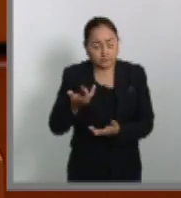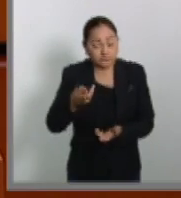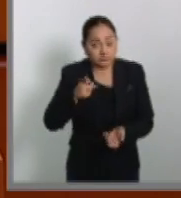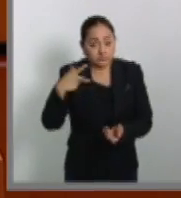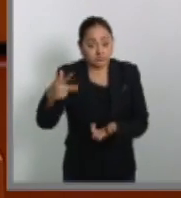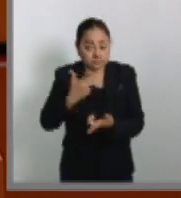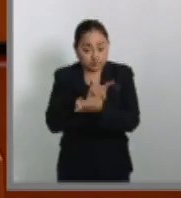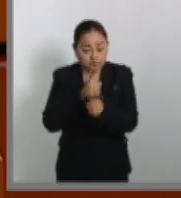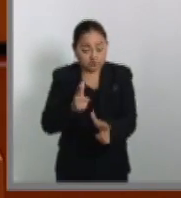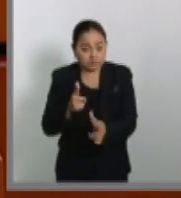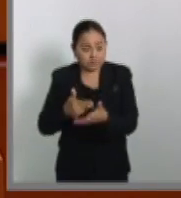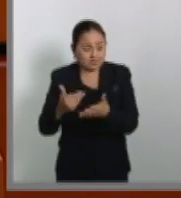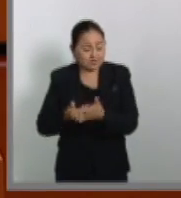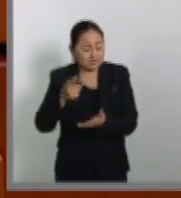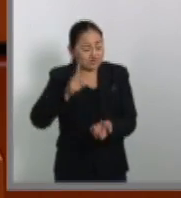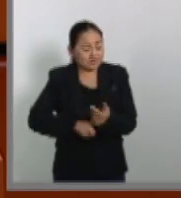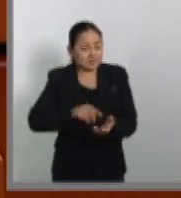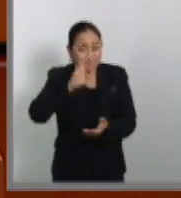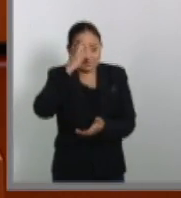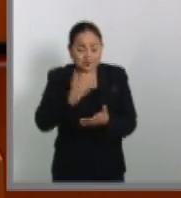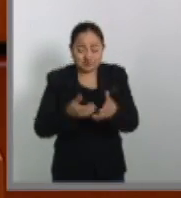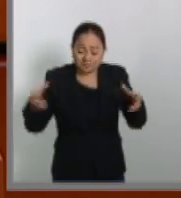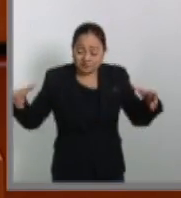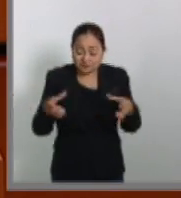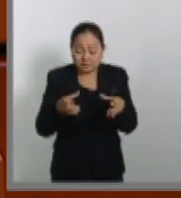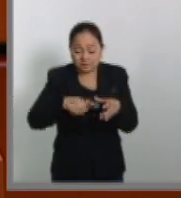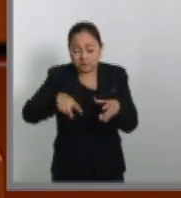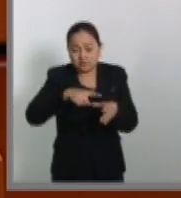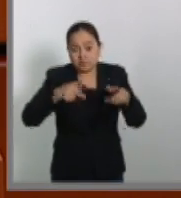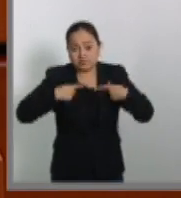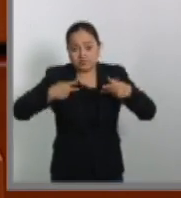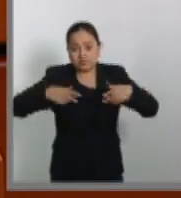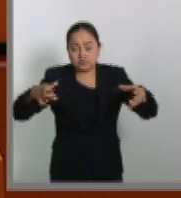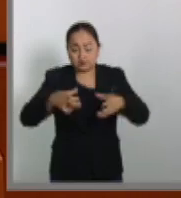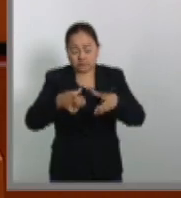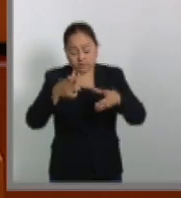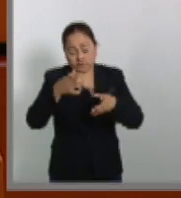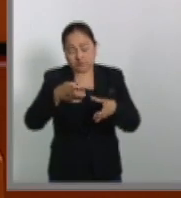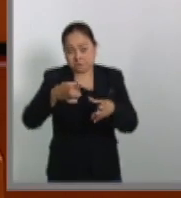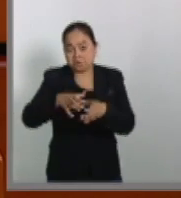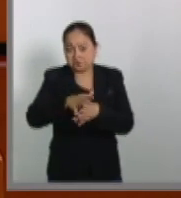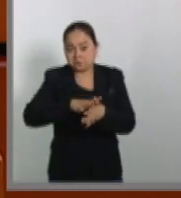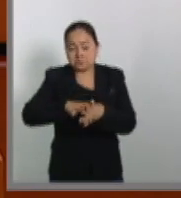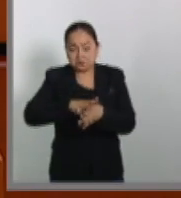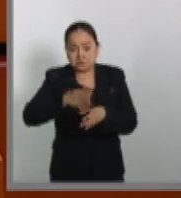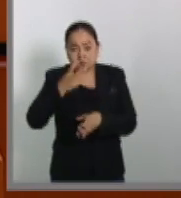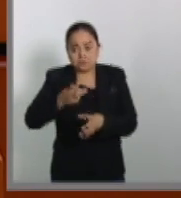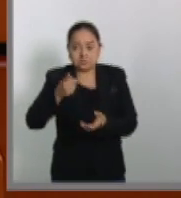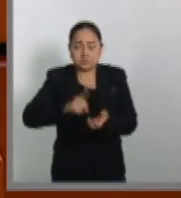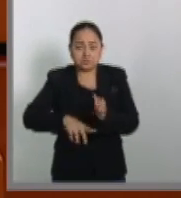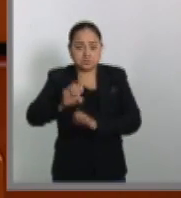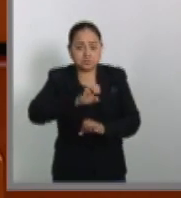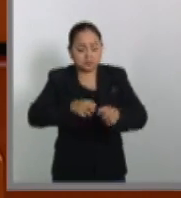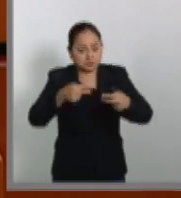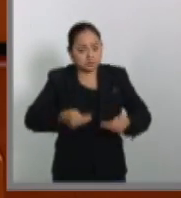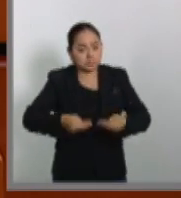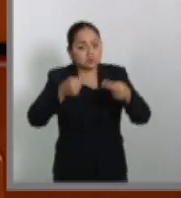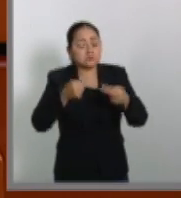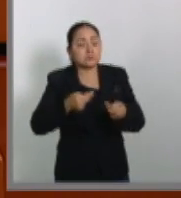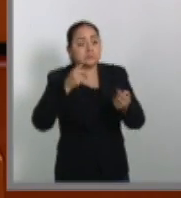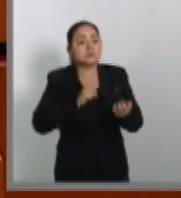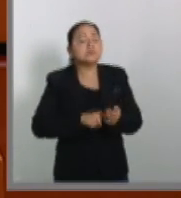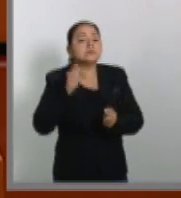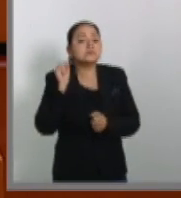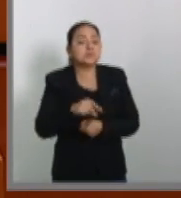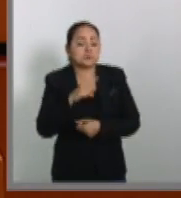afectada actualmente para este segmento vulnerable de la población. Las compañías aseguradoras han